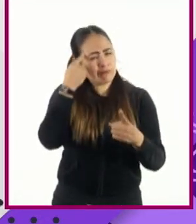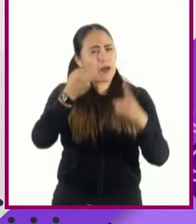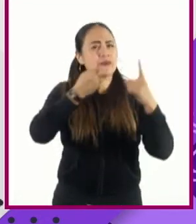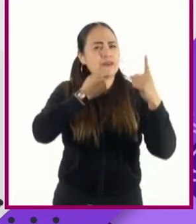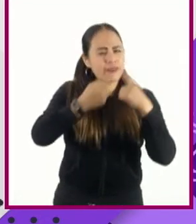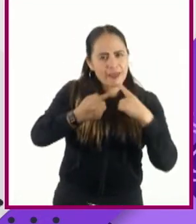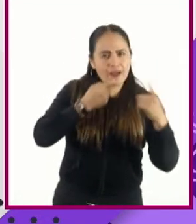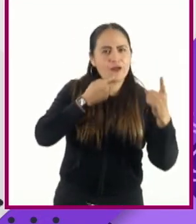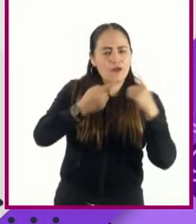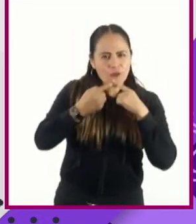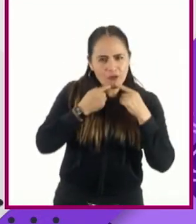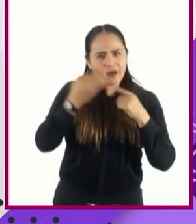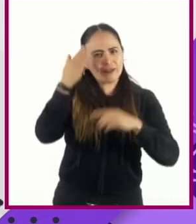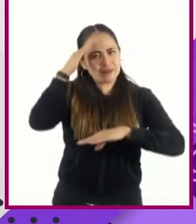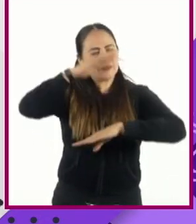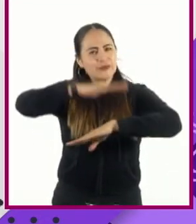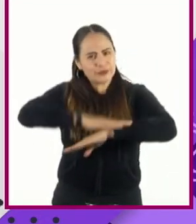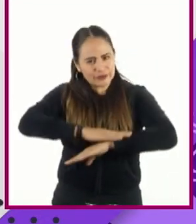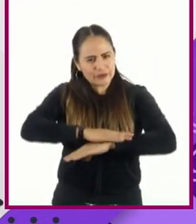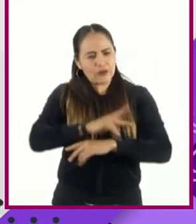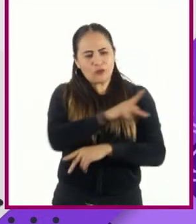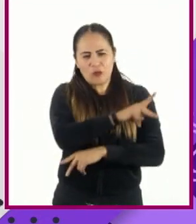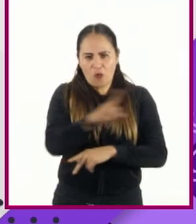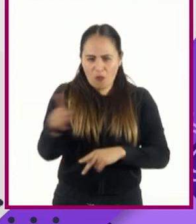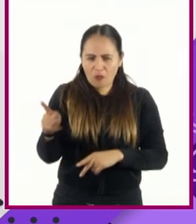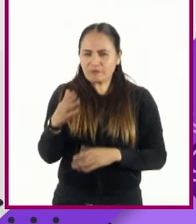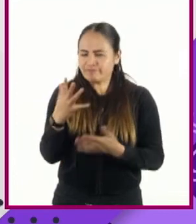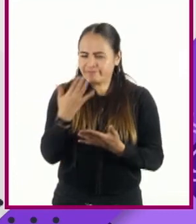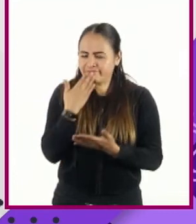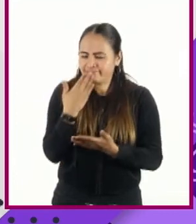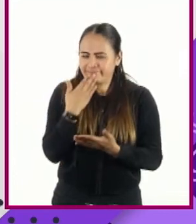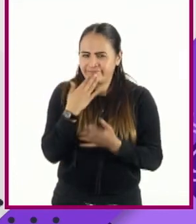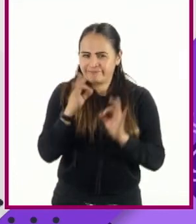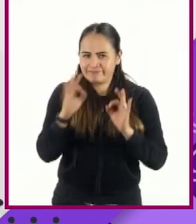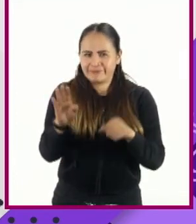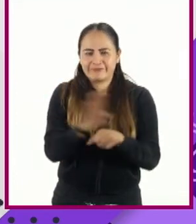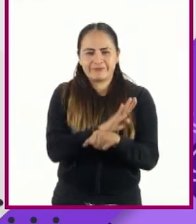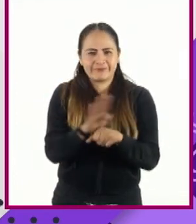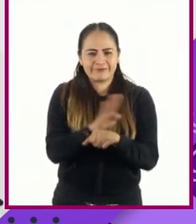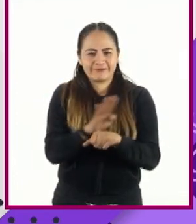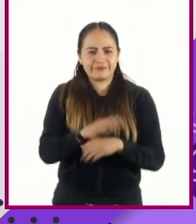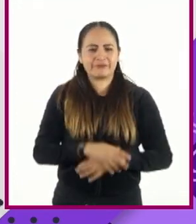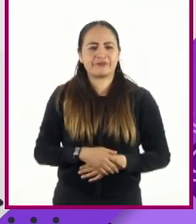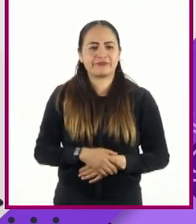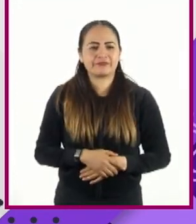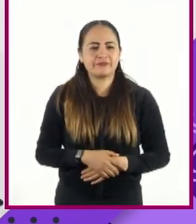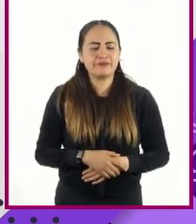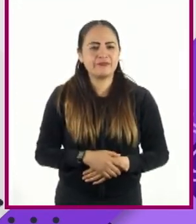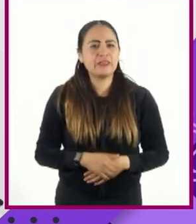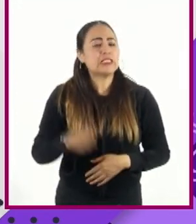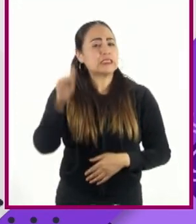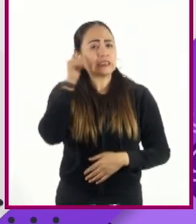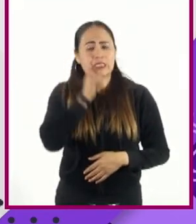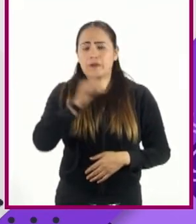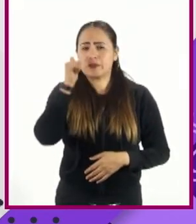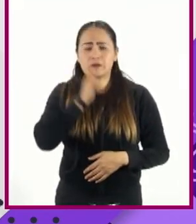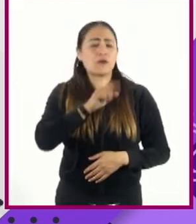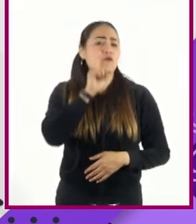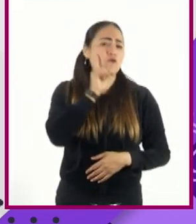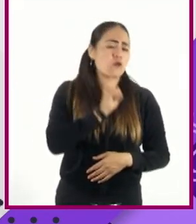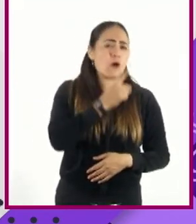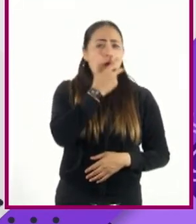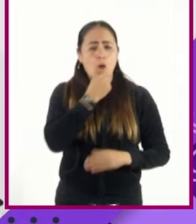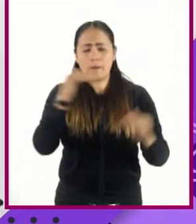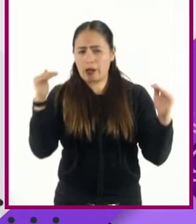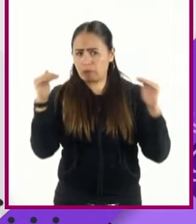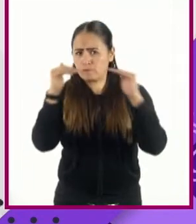ganen. Educación con perspectiva de género. Siempre priorizar la igualdad entre los sexos, además de